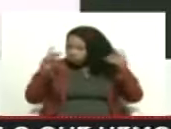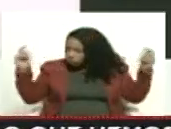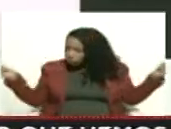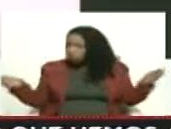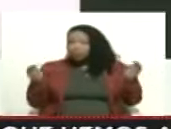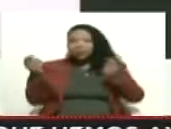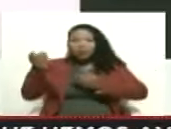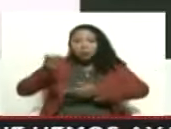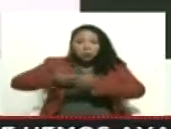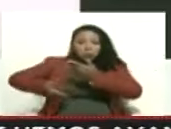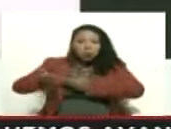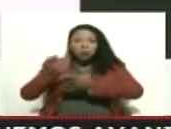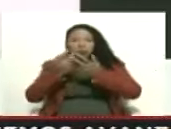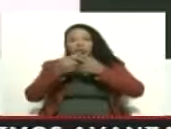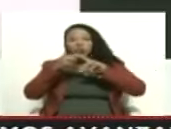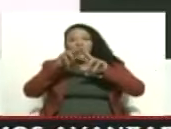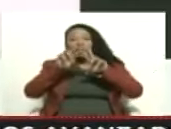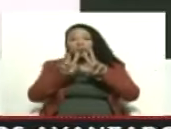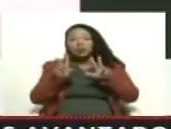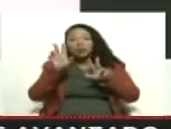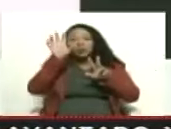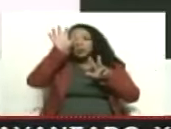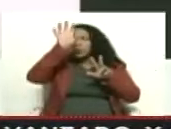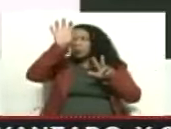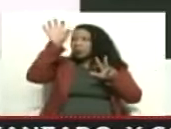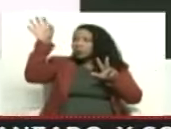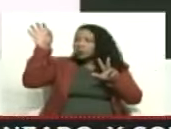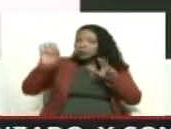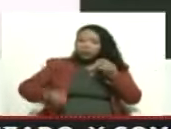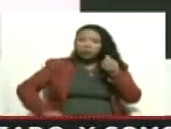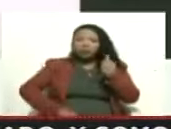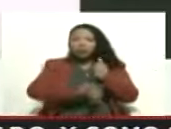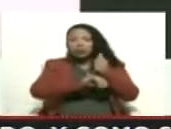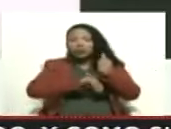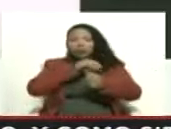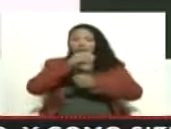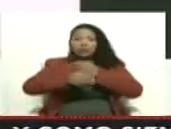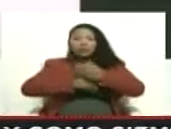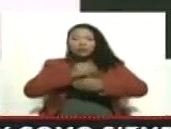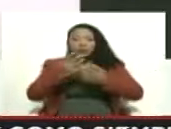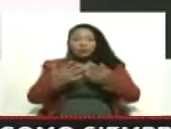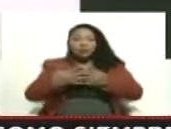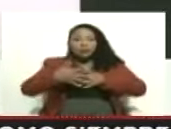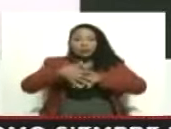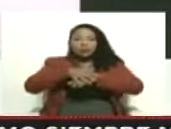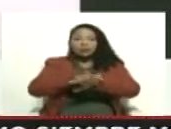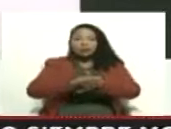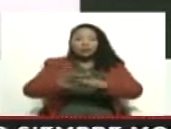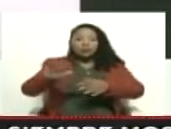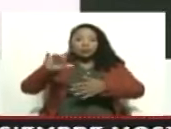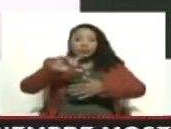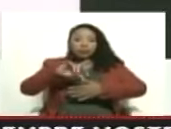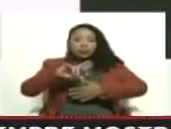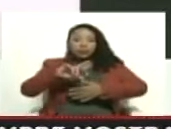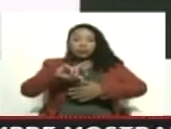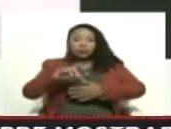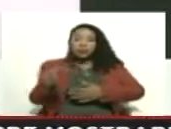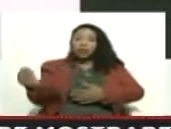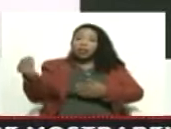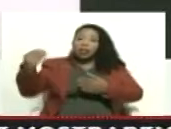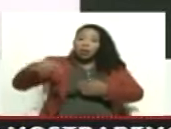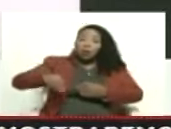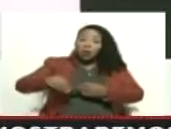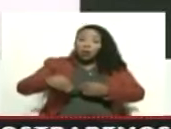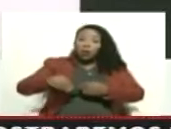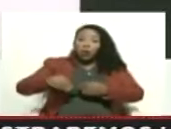cooperación pacífica entre las naciones e impulse y consolide la integración latinoamericana de acuerdo con el principio